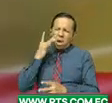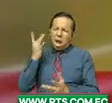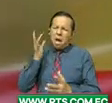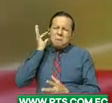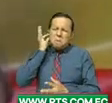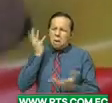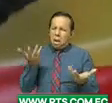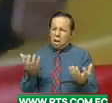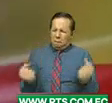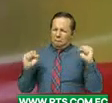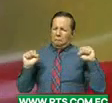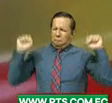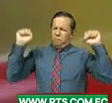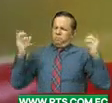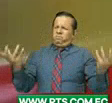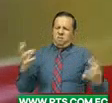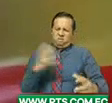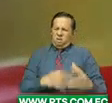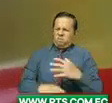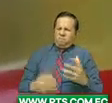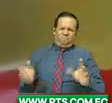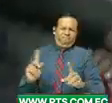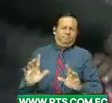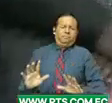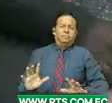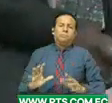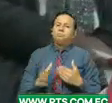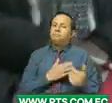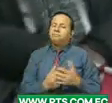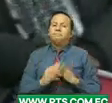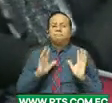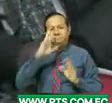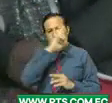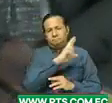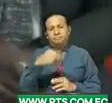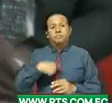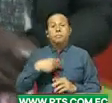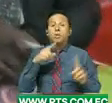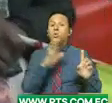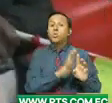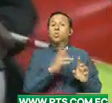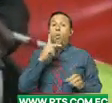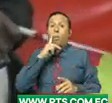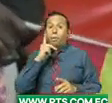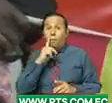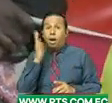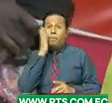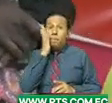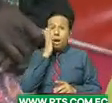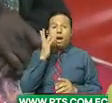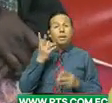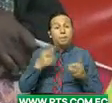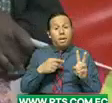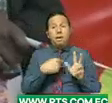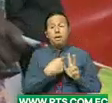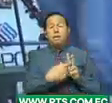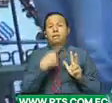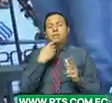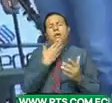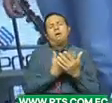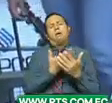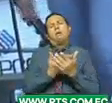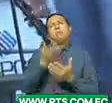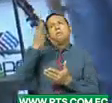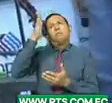las mujeres demostrando todo lo contrario. Los padres de la deportista agradecieron primero a Dios, con tal emoción al pueblo ecuatoriano, por el respaldo